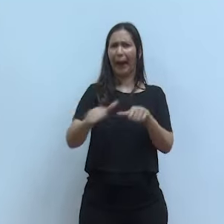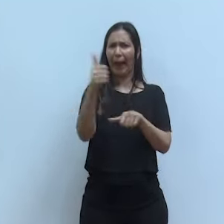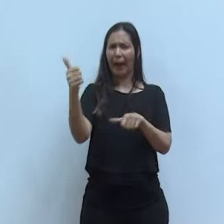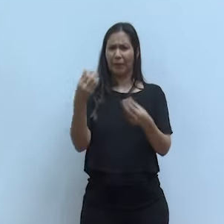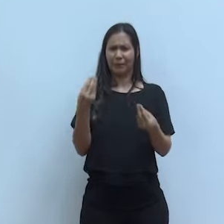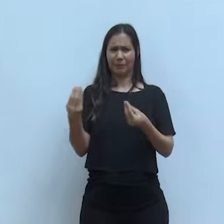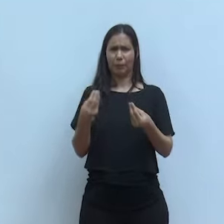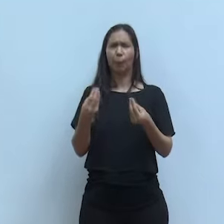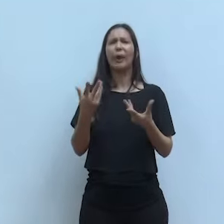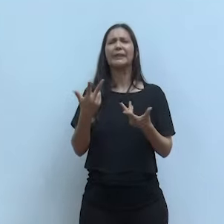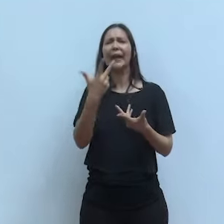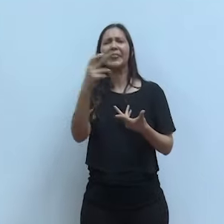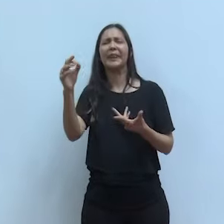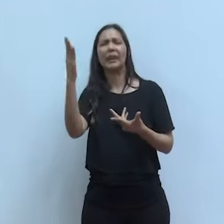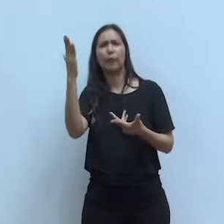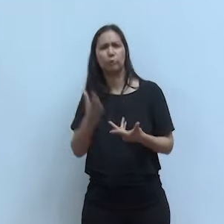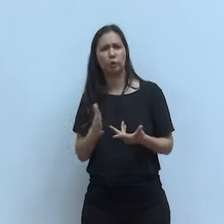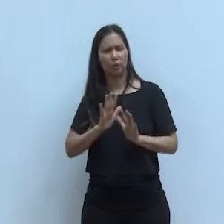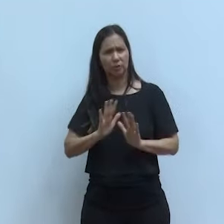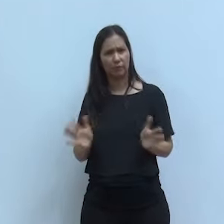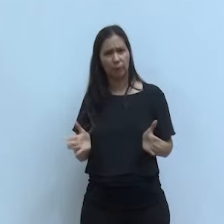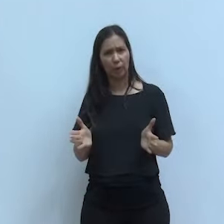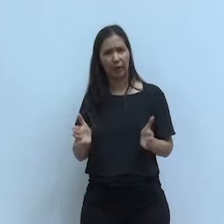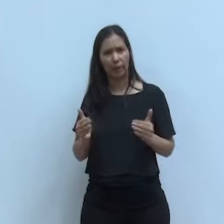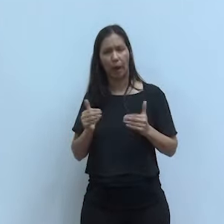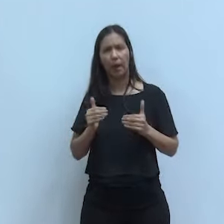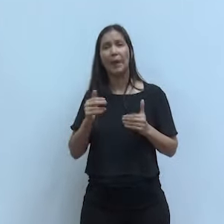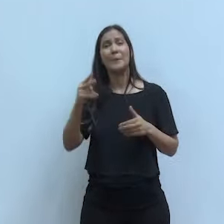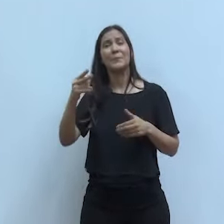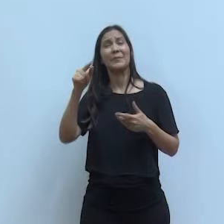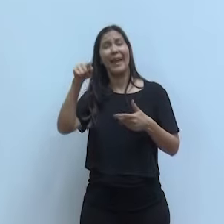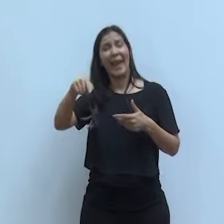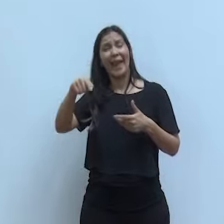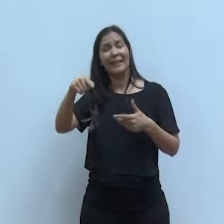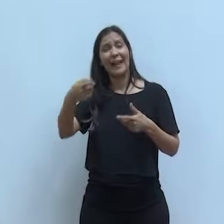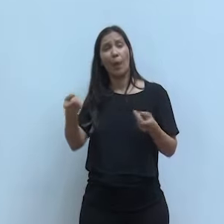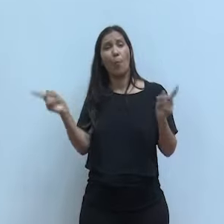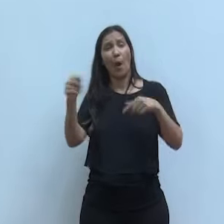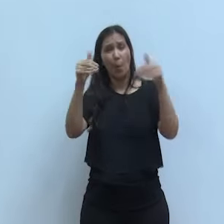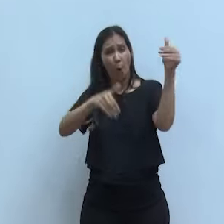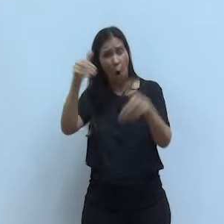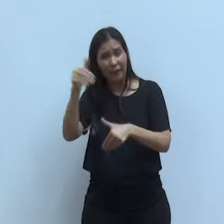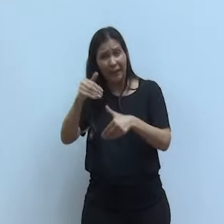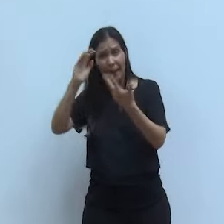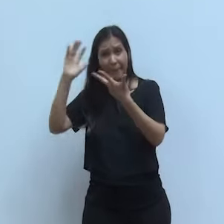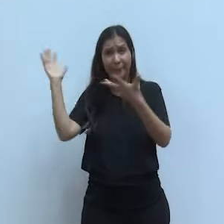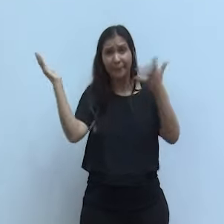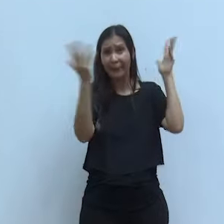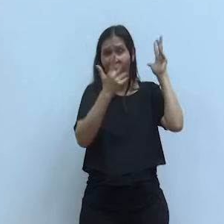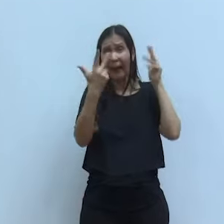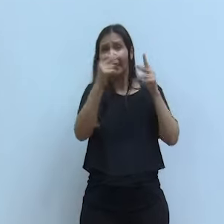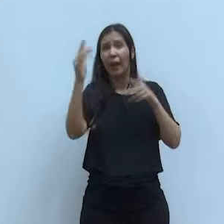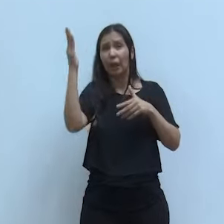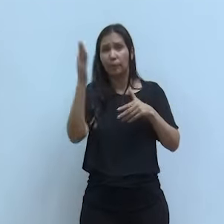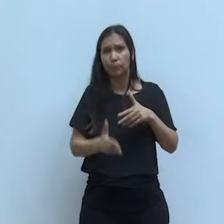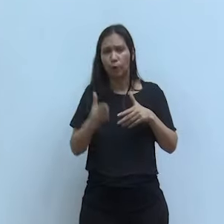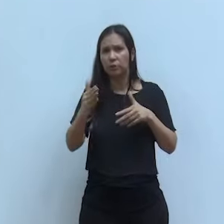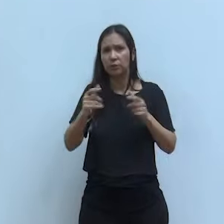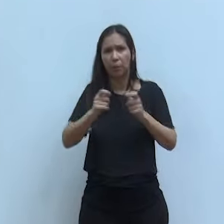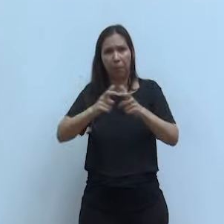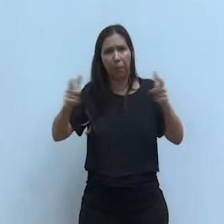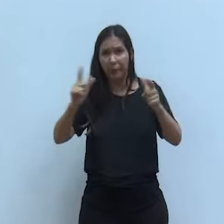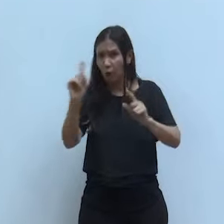las pas y las generales mi ley no pasa al 29,9 por de los votos por qué porque se le van los votos bronca se